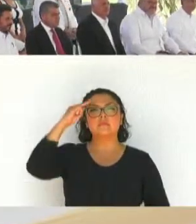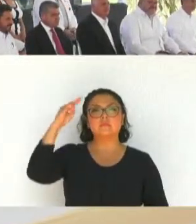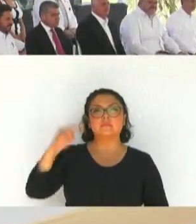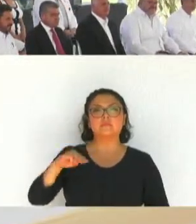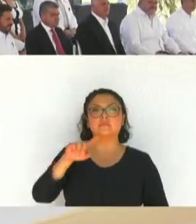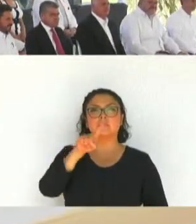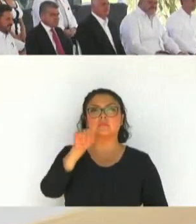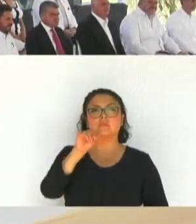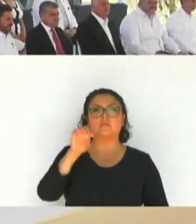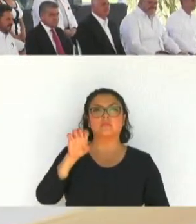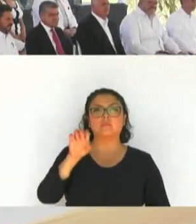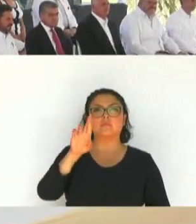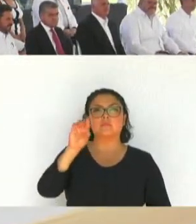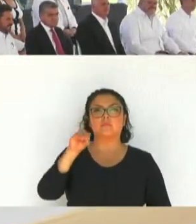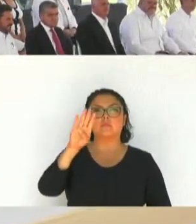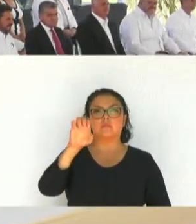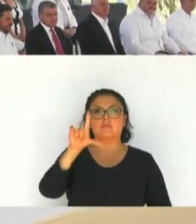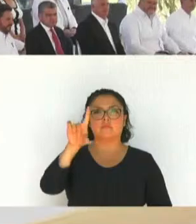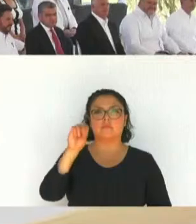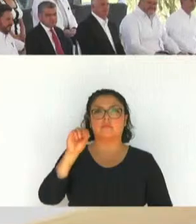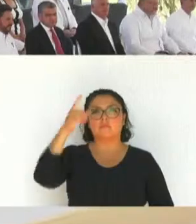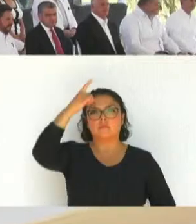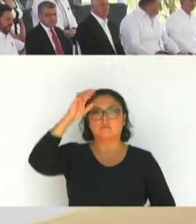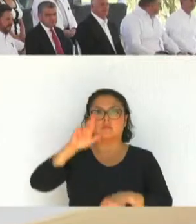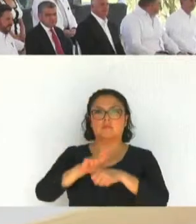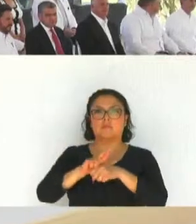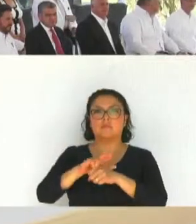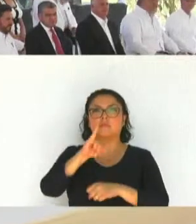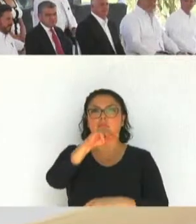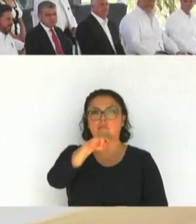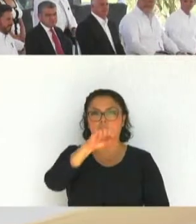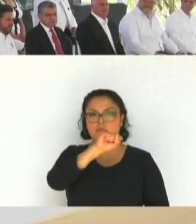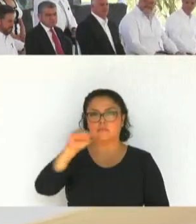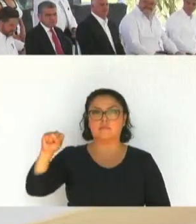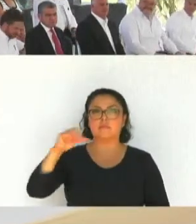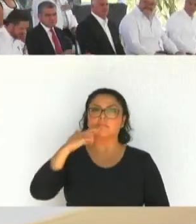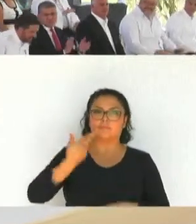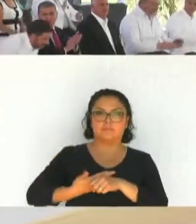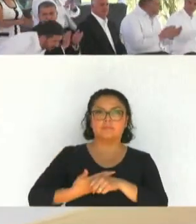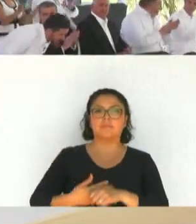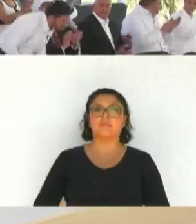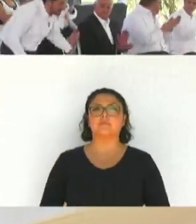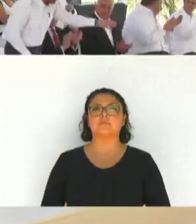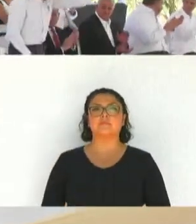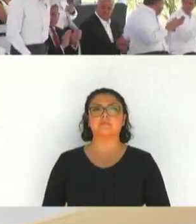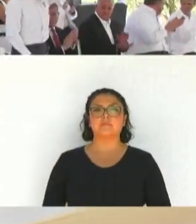Maestro Zoé Robledo, Director General del Instituto Mexicano del Seguro Social.